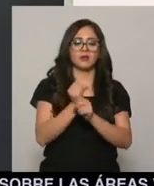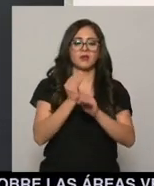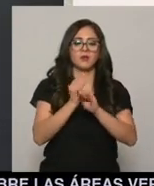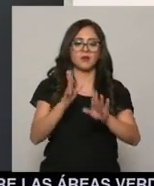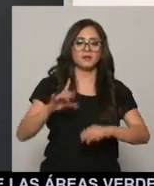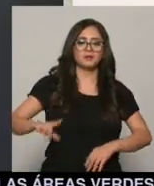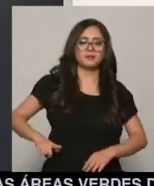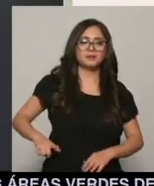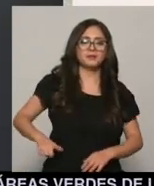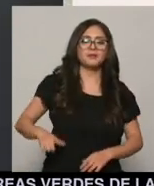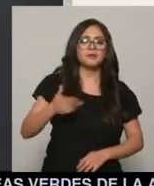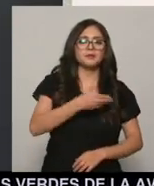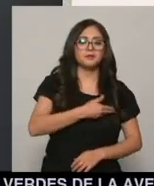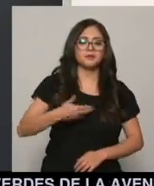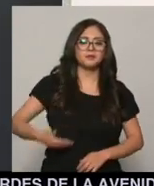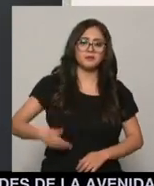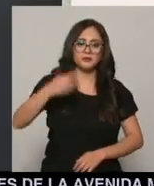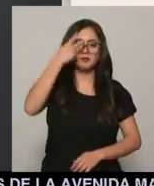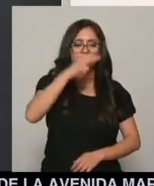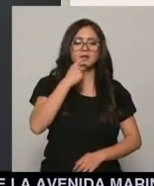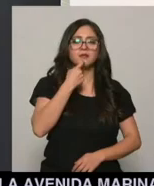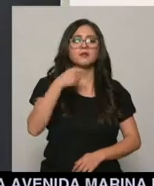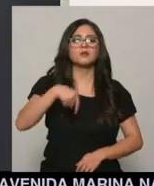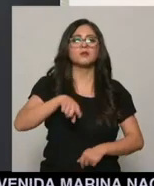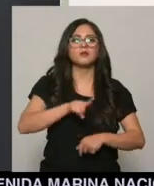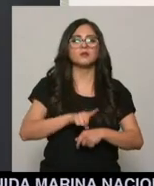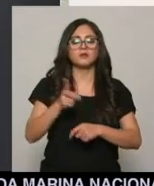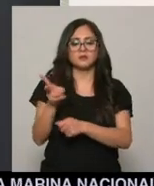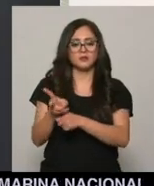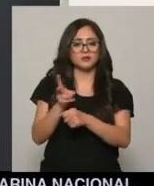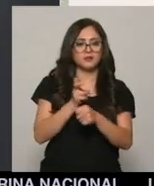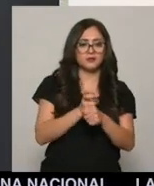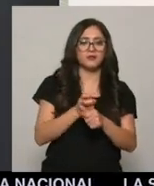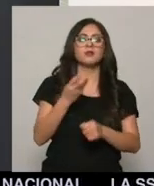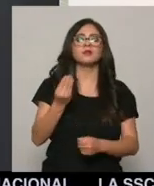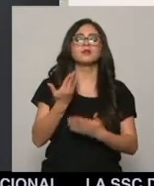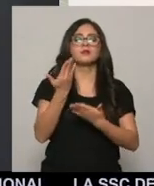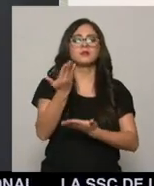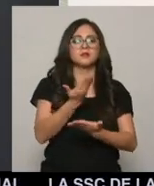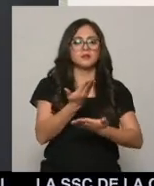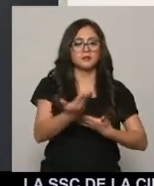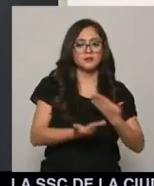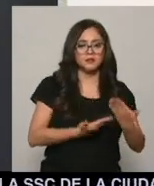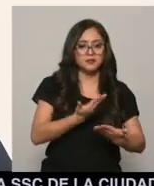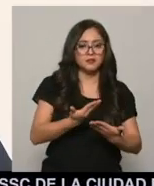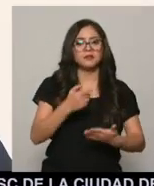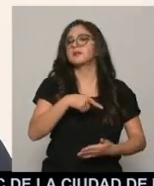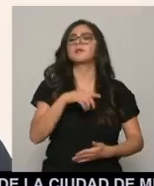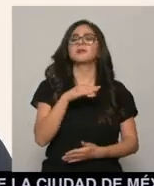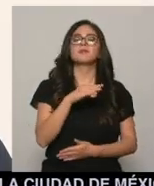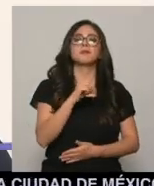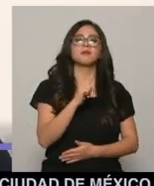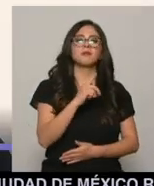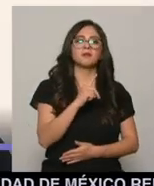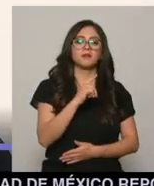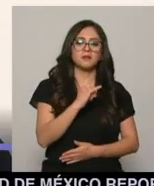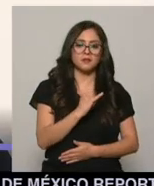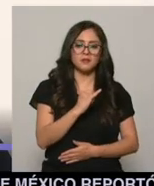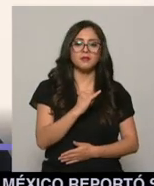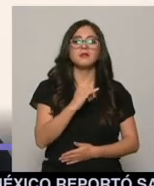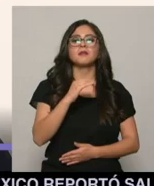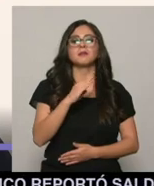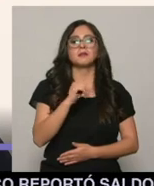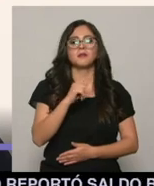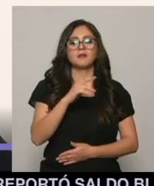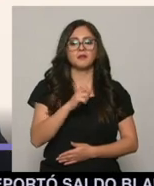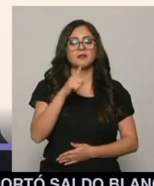López Obrador, que los hemos citado esta mañana. Me da muchísimo gusto presentarles a Martí Batres Guadarrama, senador por Morena de la